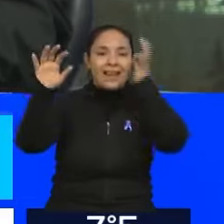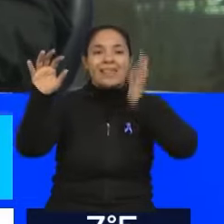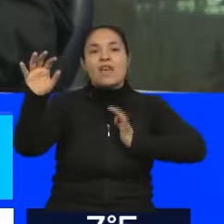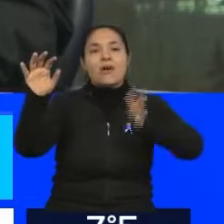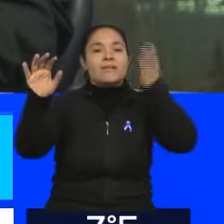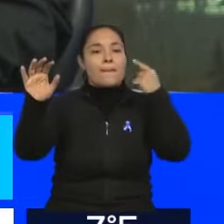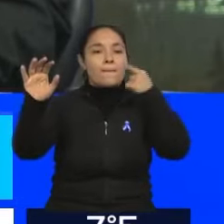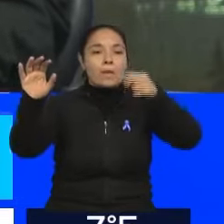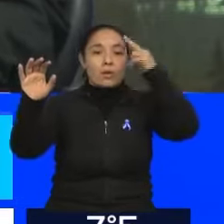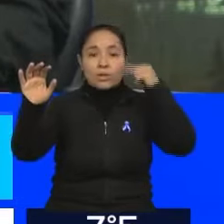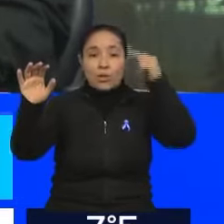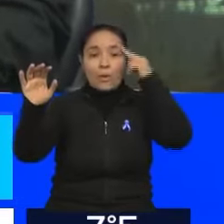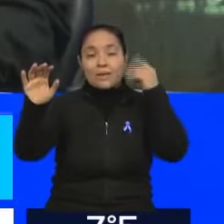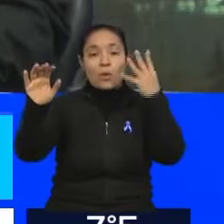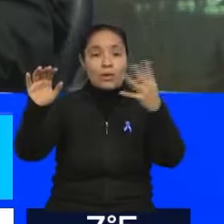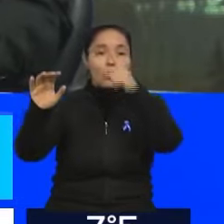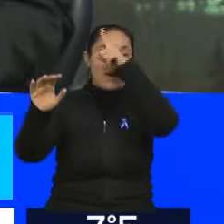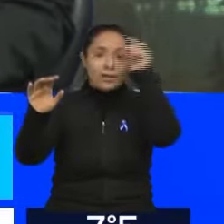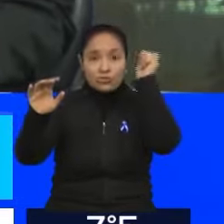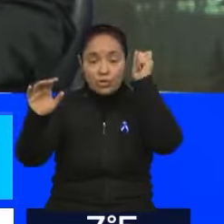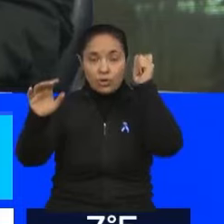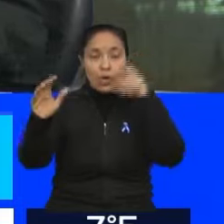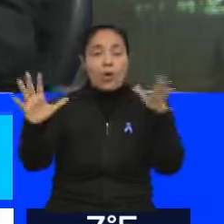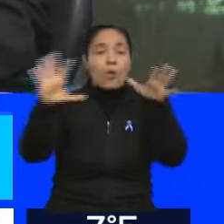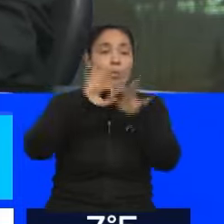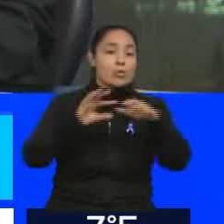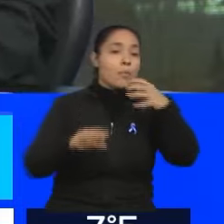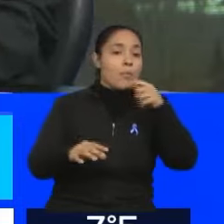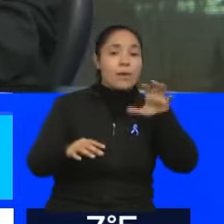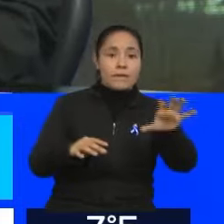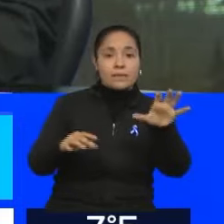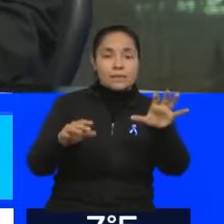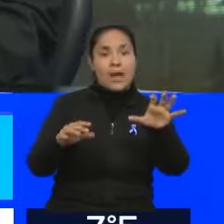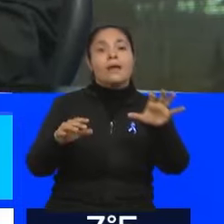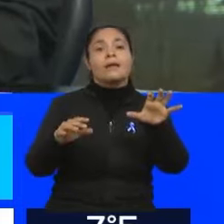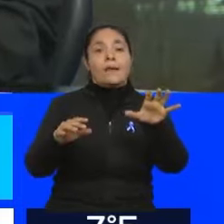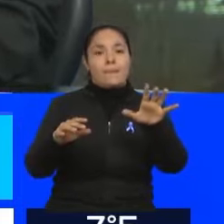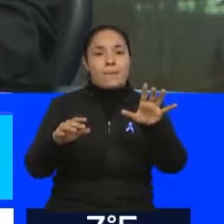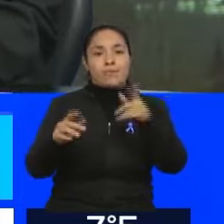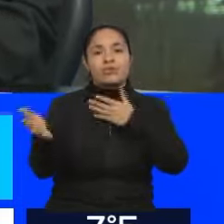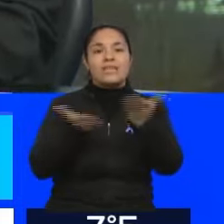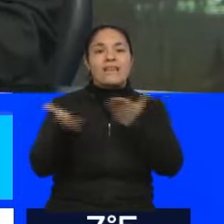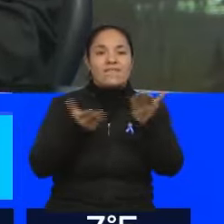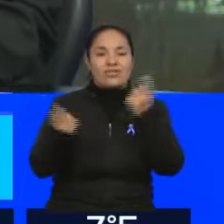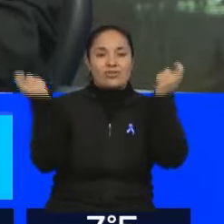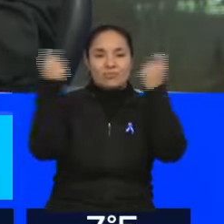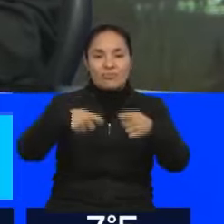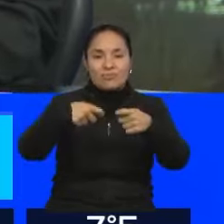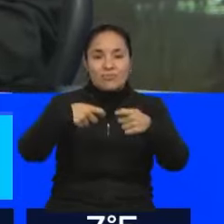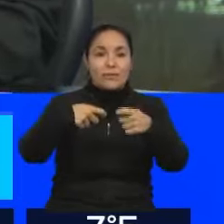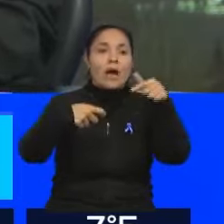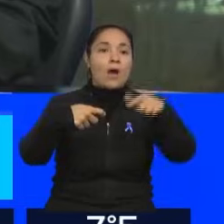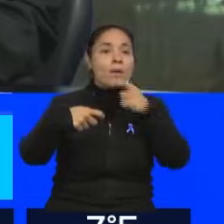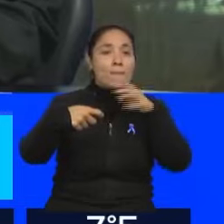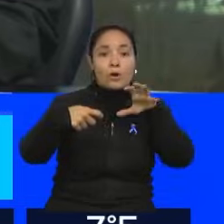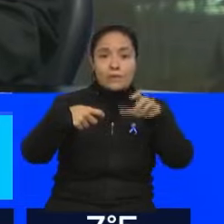en 1994, fue la nación, junto con la provincia, las que concesionaron este servicio. La provincia quiere